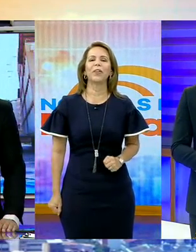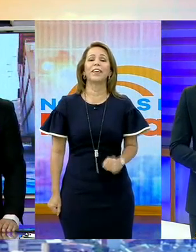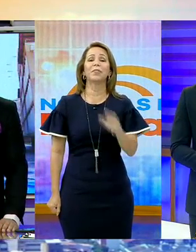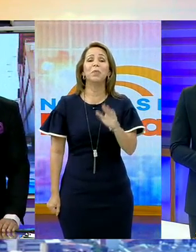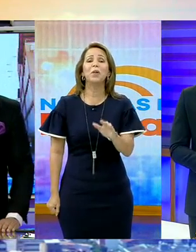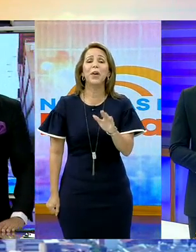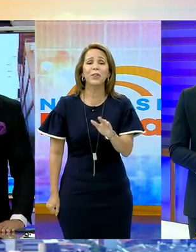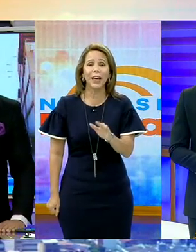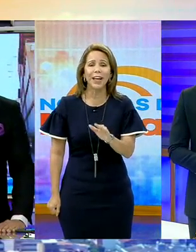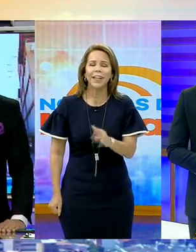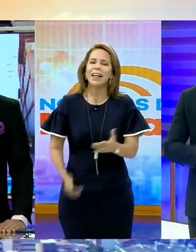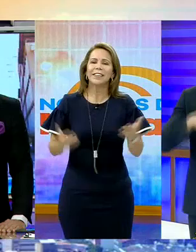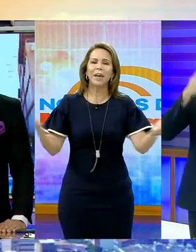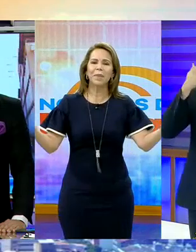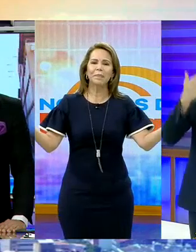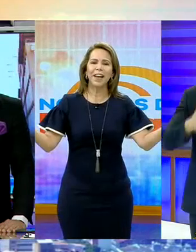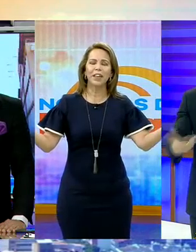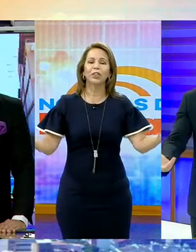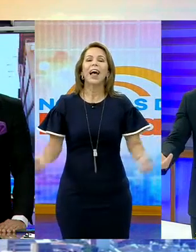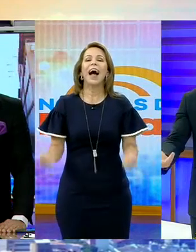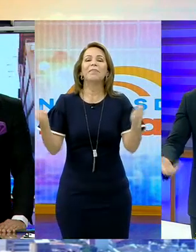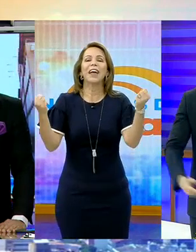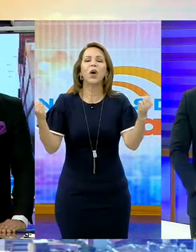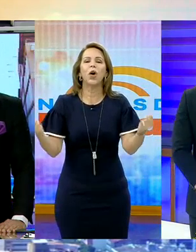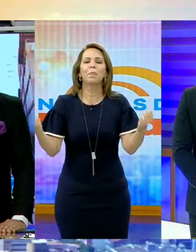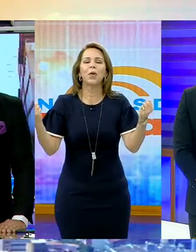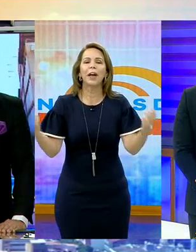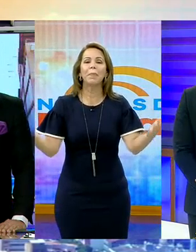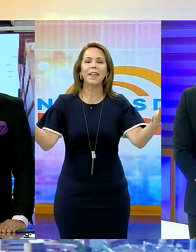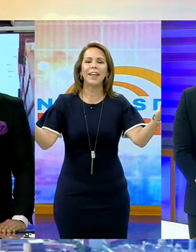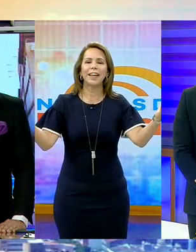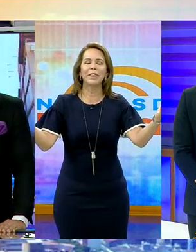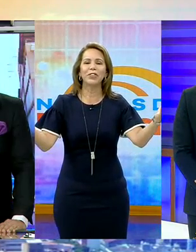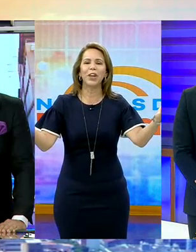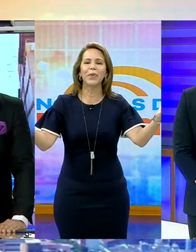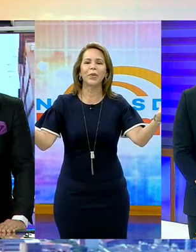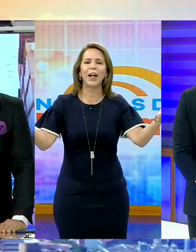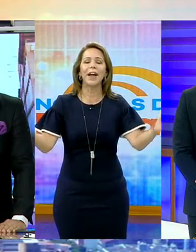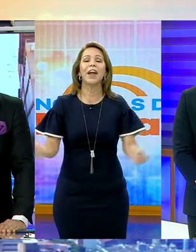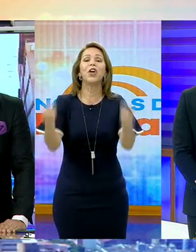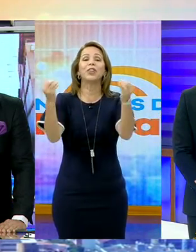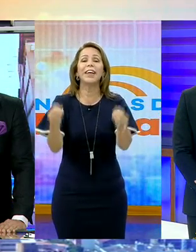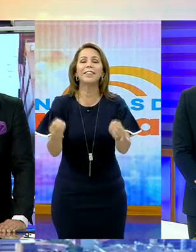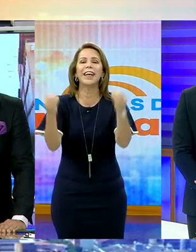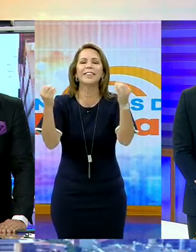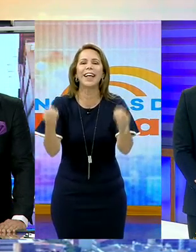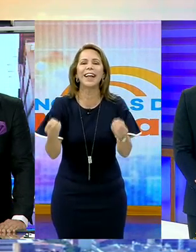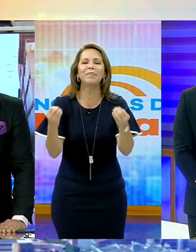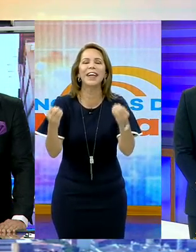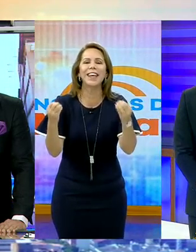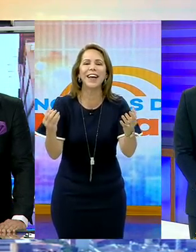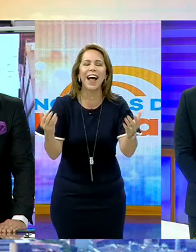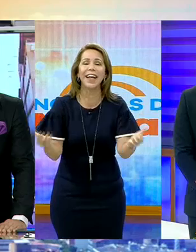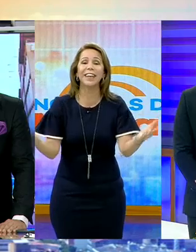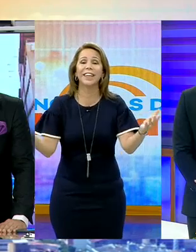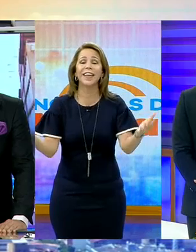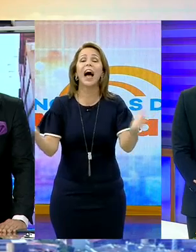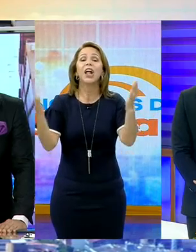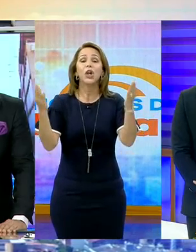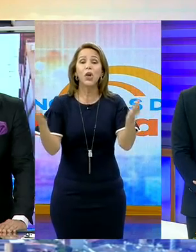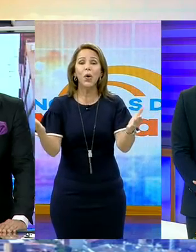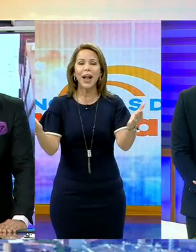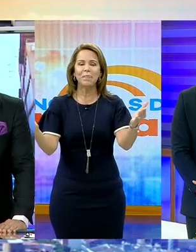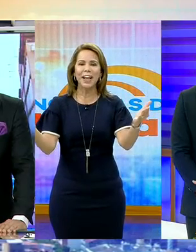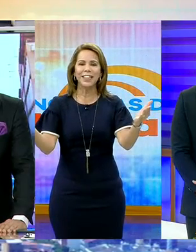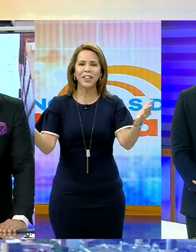ustedes. Muy buenos días. Sean bienvenidos al mejor programa de la televisión ecuatoriana. Noticias de la mañana en este día,